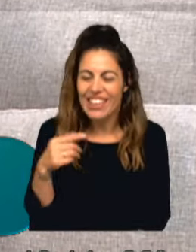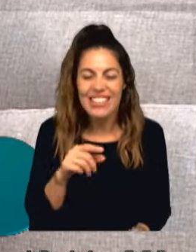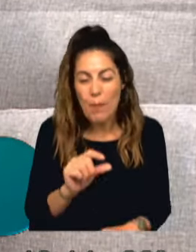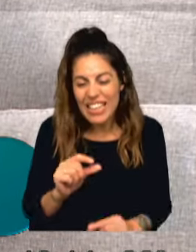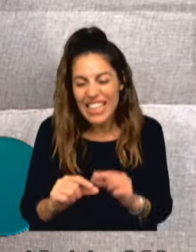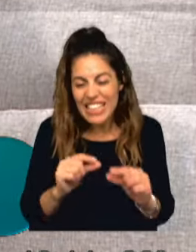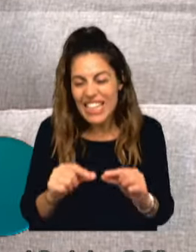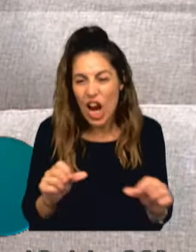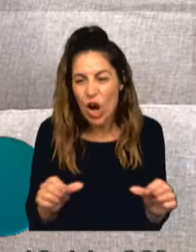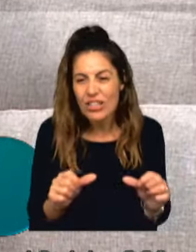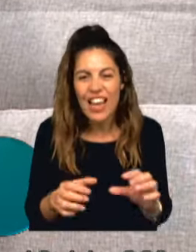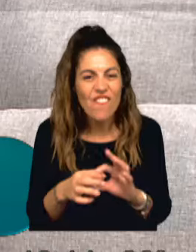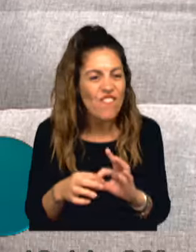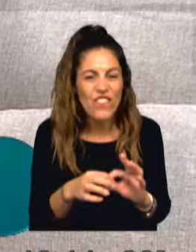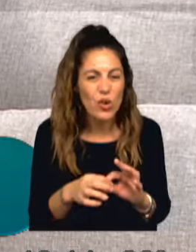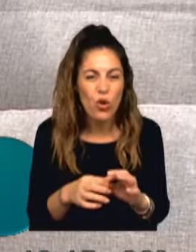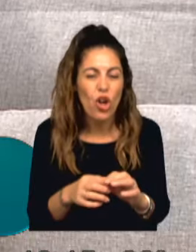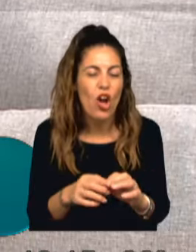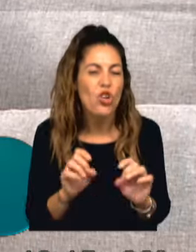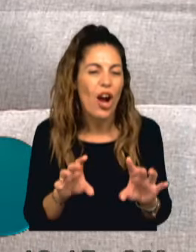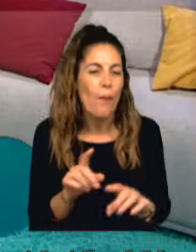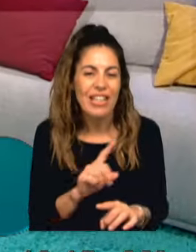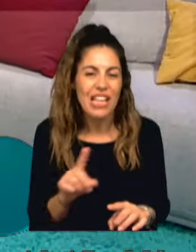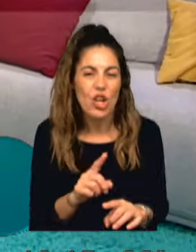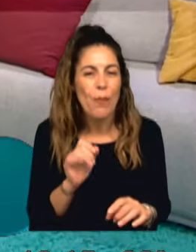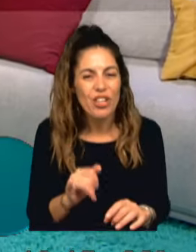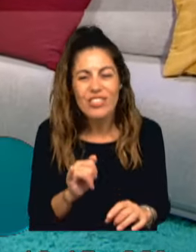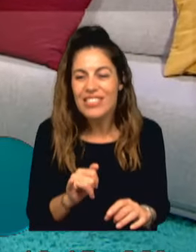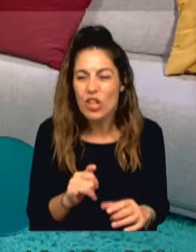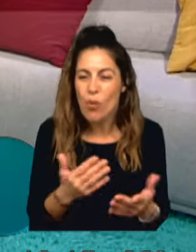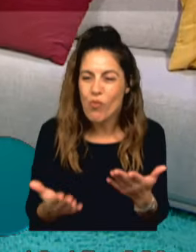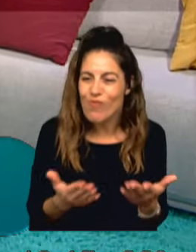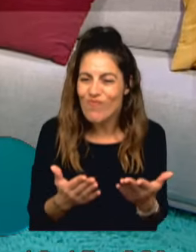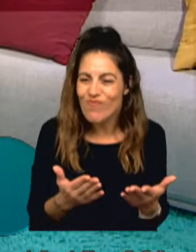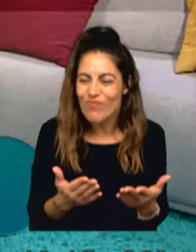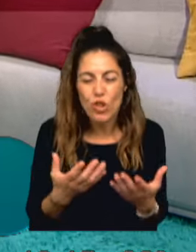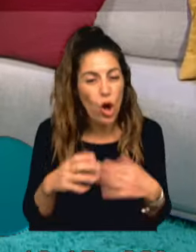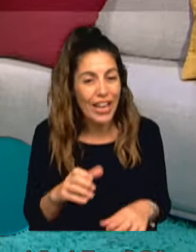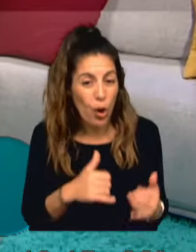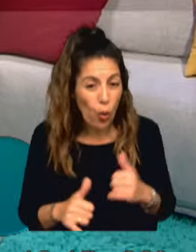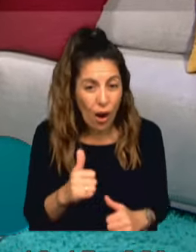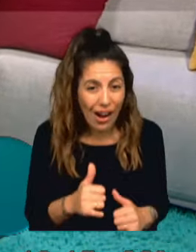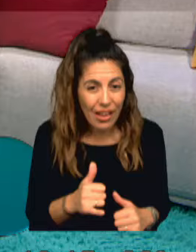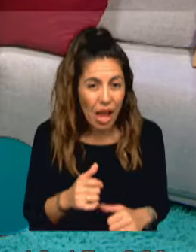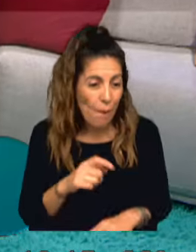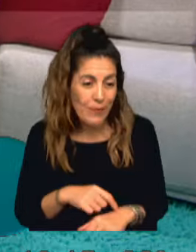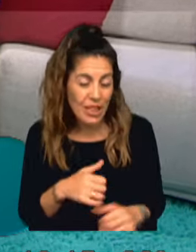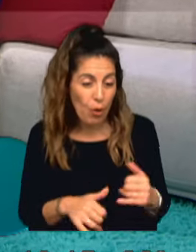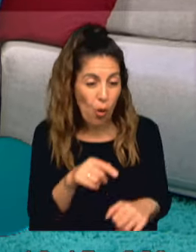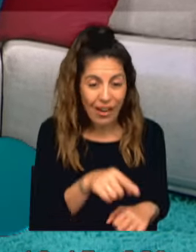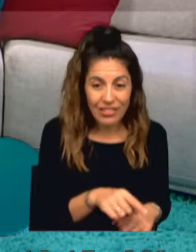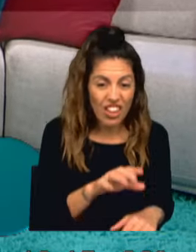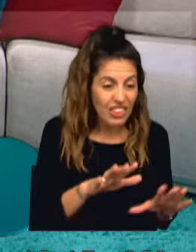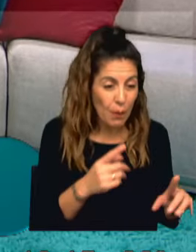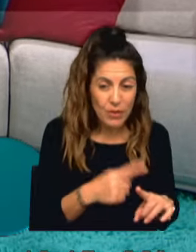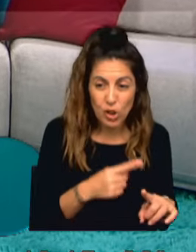pequeñas cosas hacen que el vínculo empiece no a romperse ni mucho menos pero sí a tener cierto bueno no queres jugar porque en realidad mi tiempo para jugar contigo eran